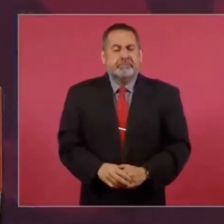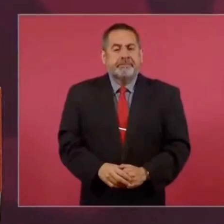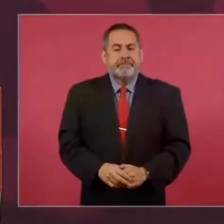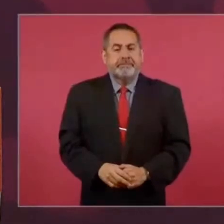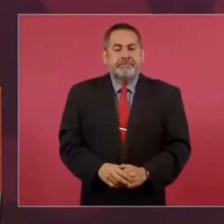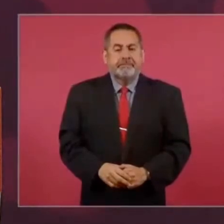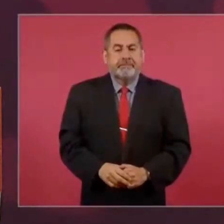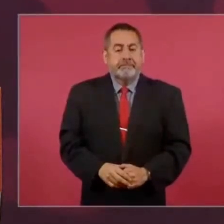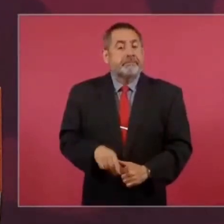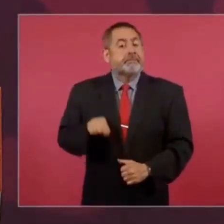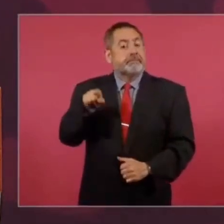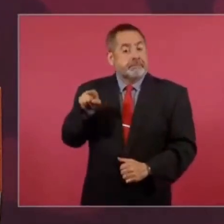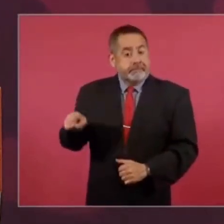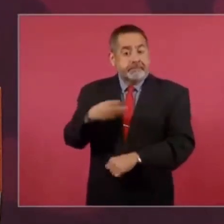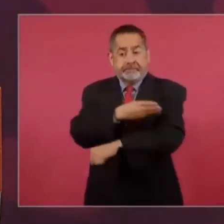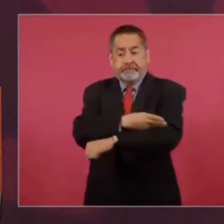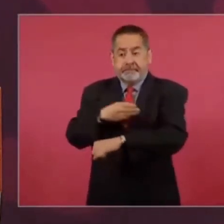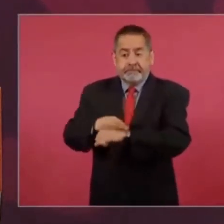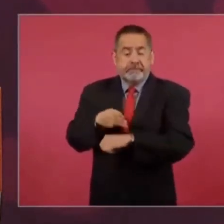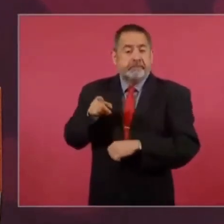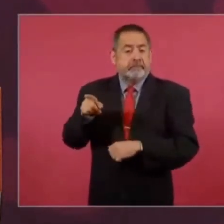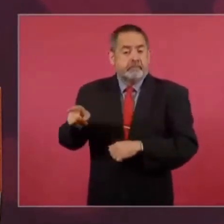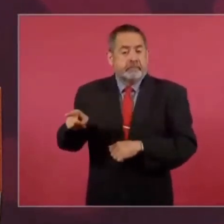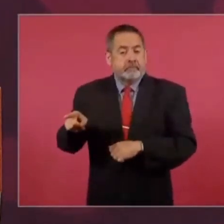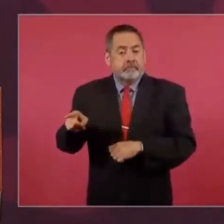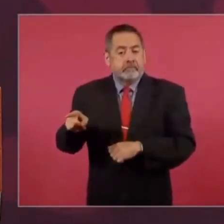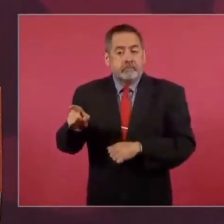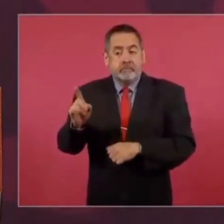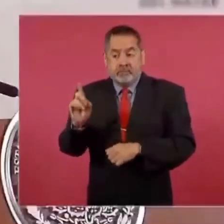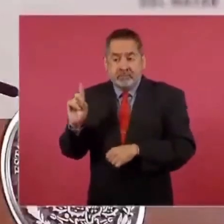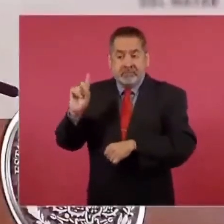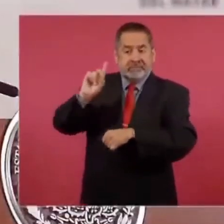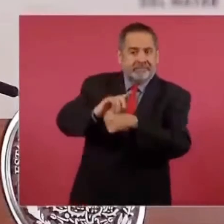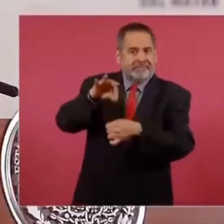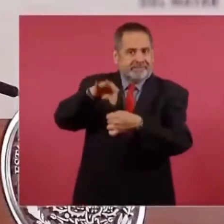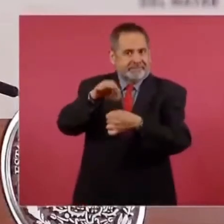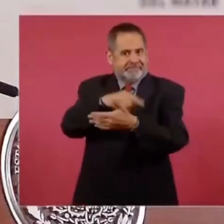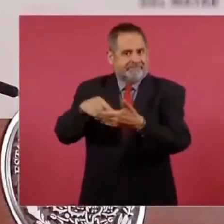Se entrevistó antes de la elección